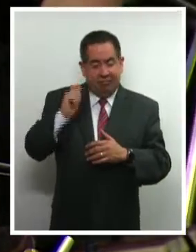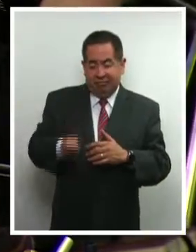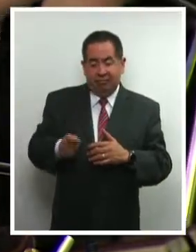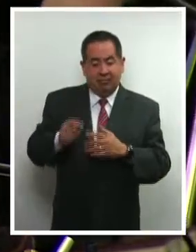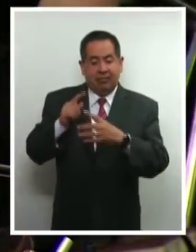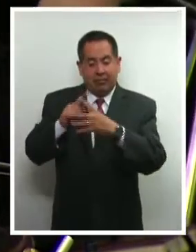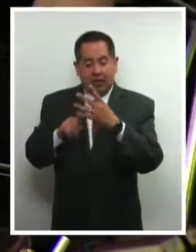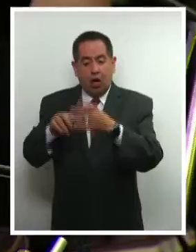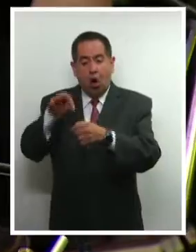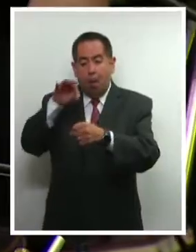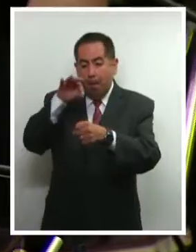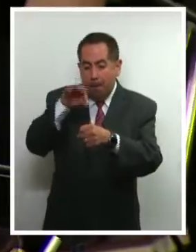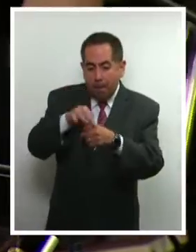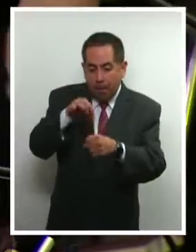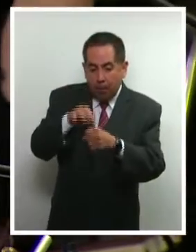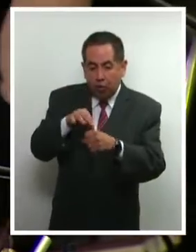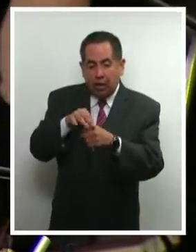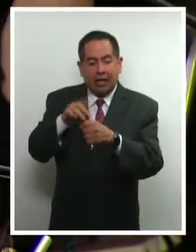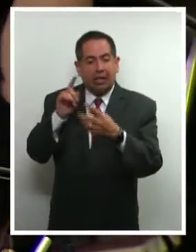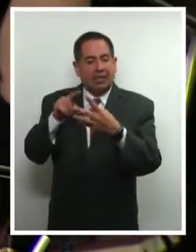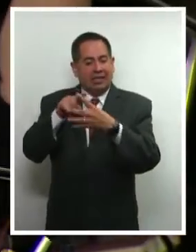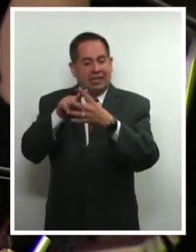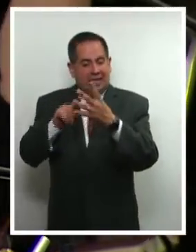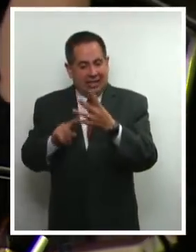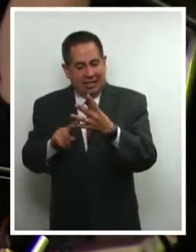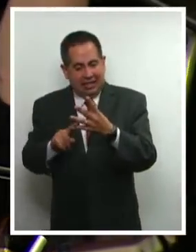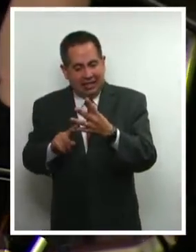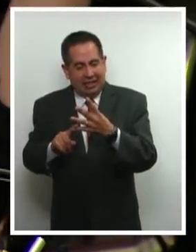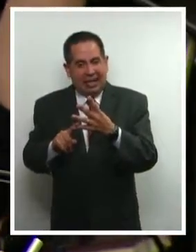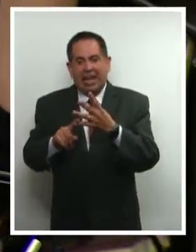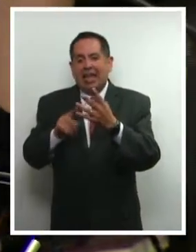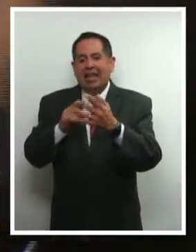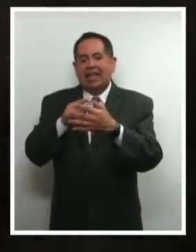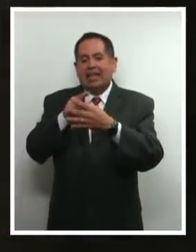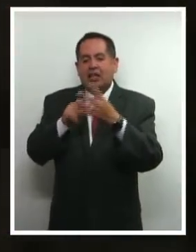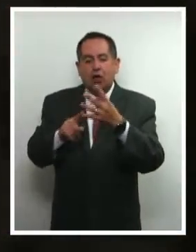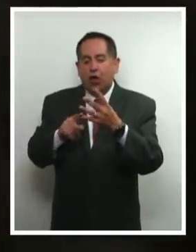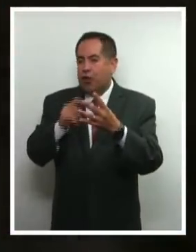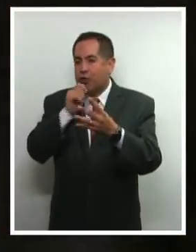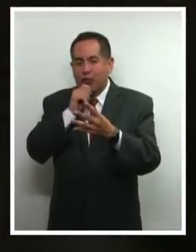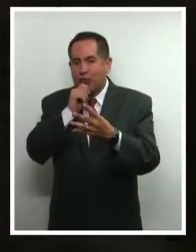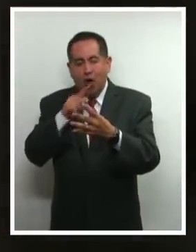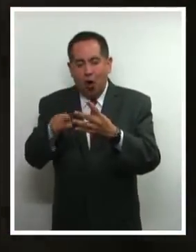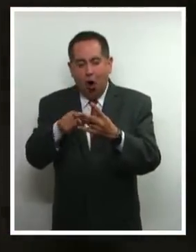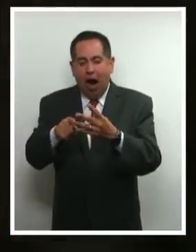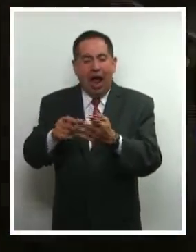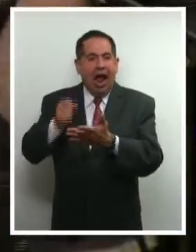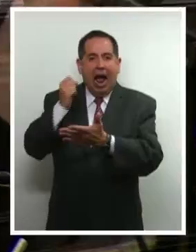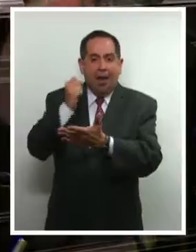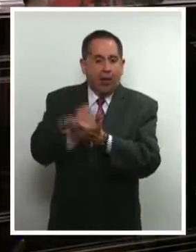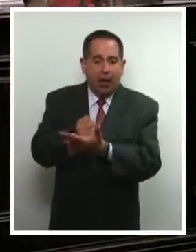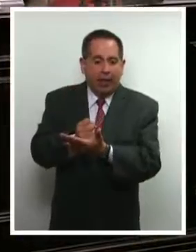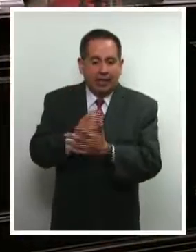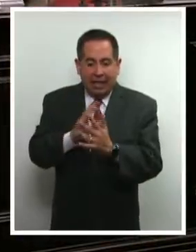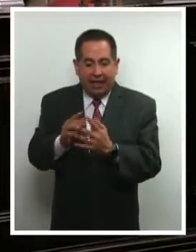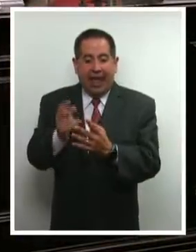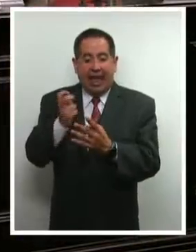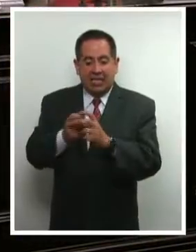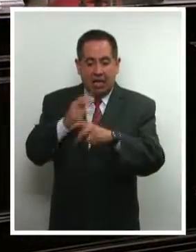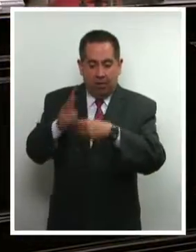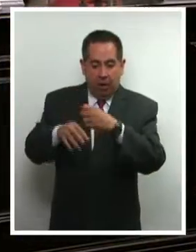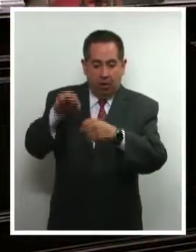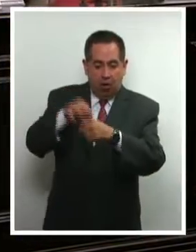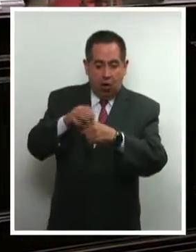parlamentaria, es votar las partes del dictamen que no han sido todavía aprobadas porque